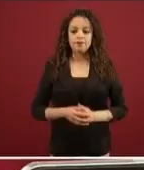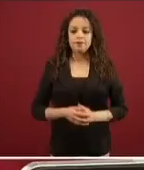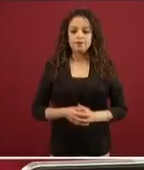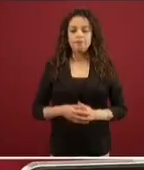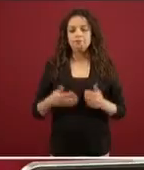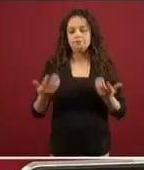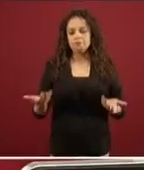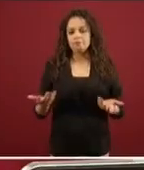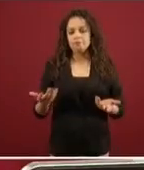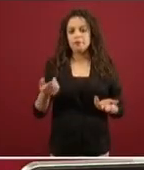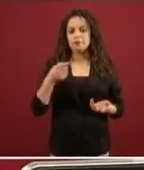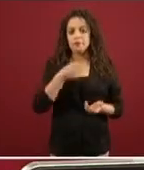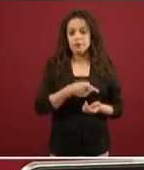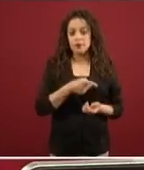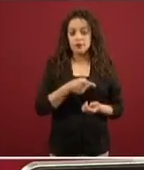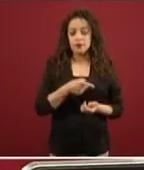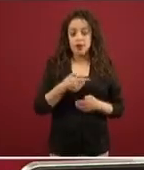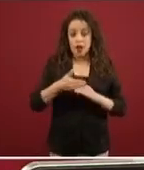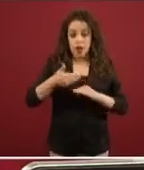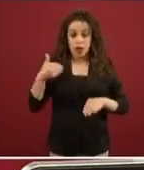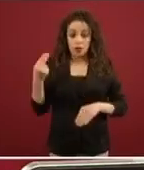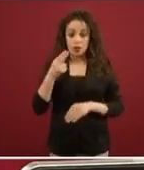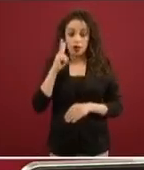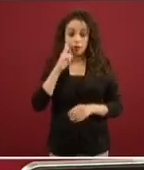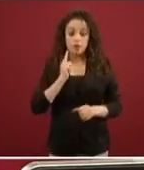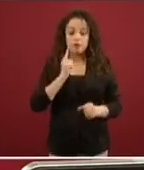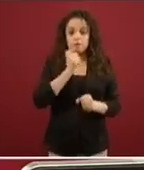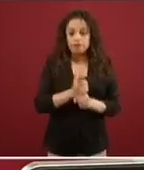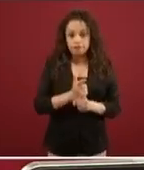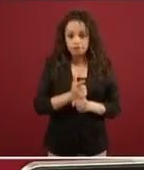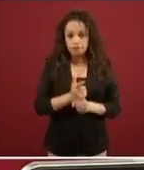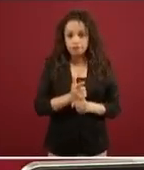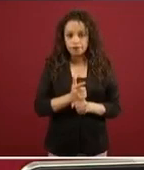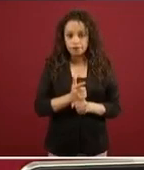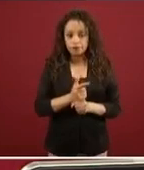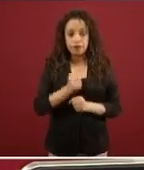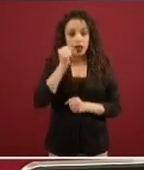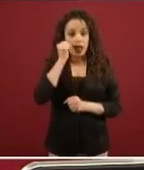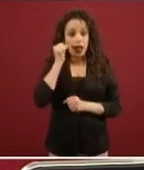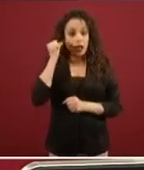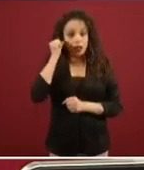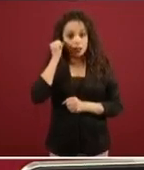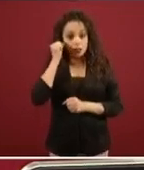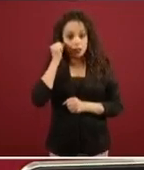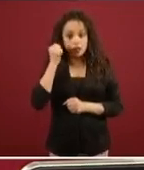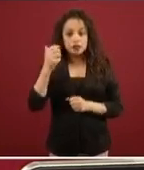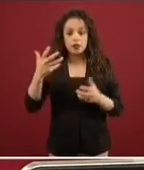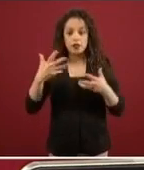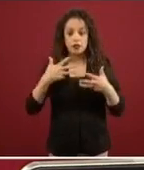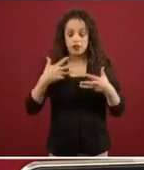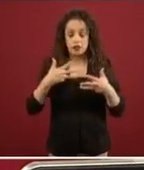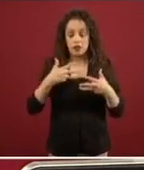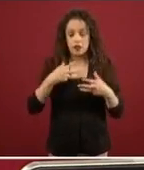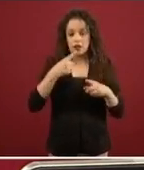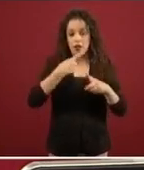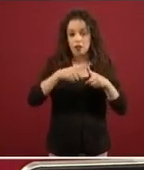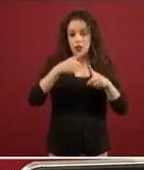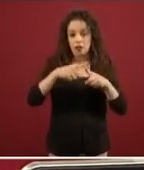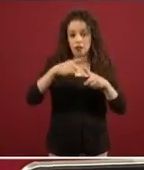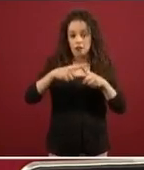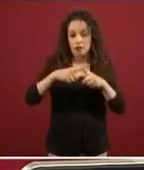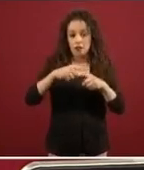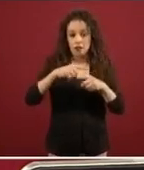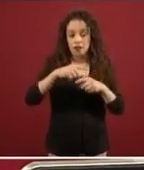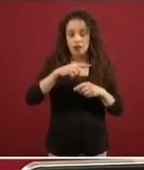del estado que hoy, o más concretamente ayer, guardan los municipios del país respecto a